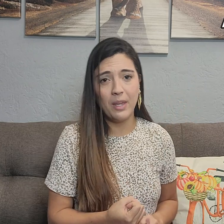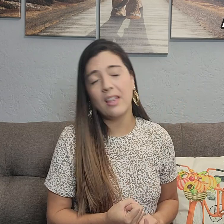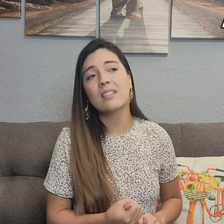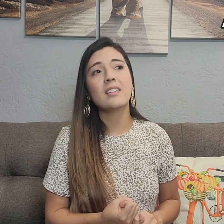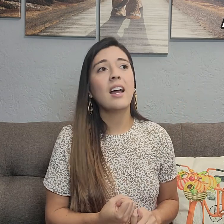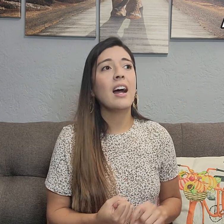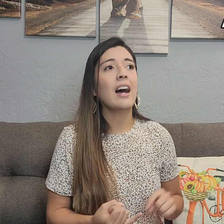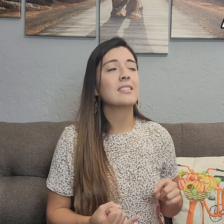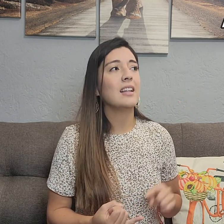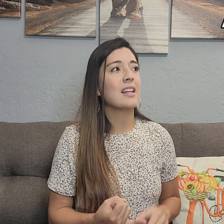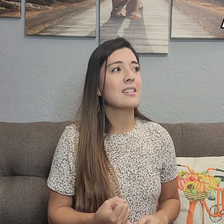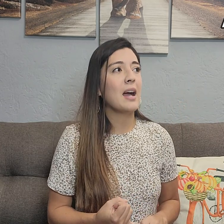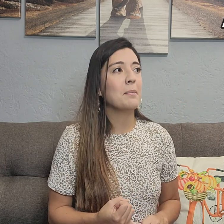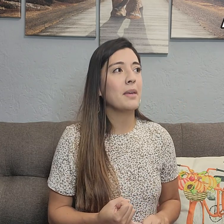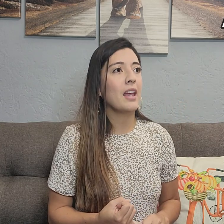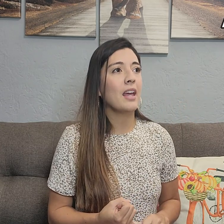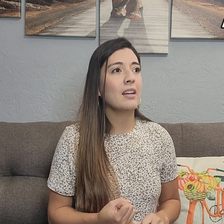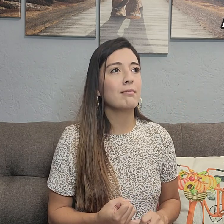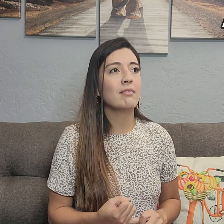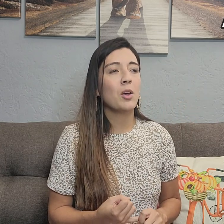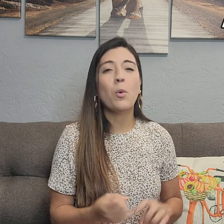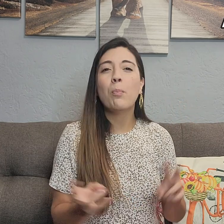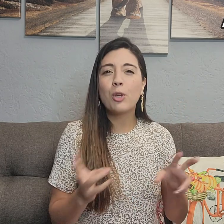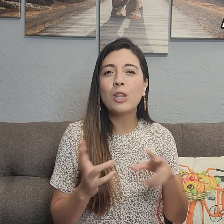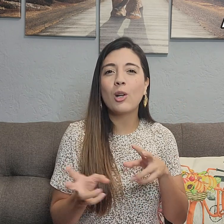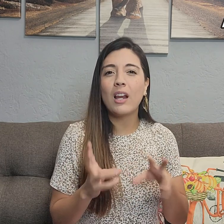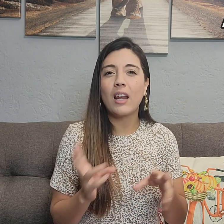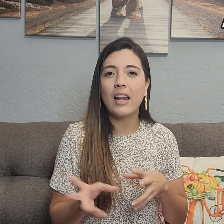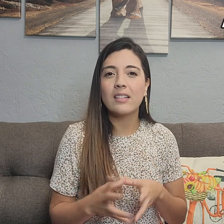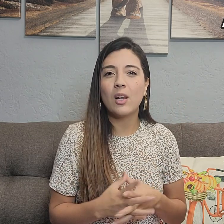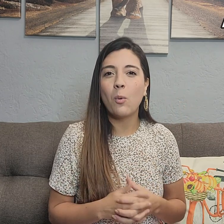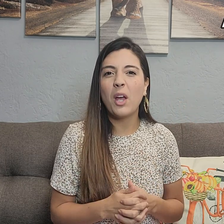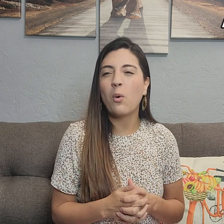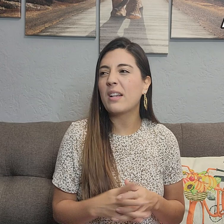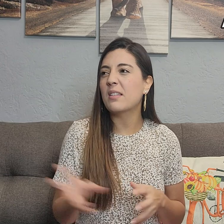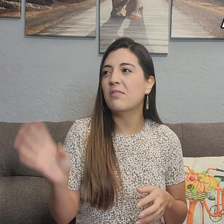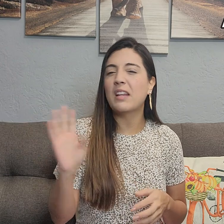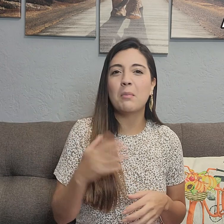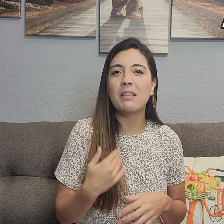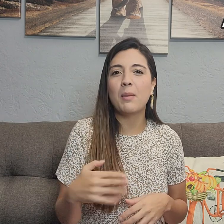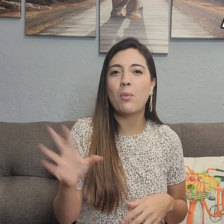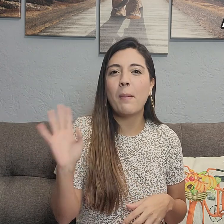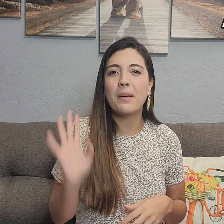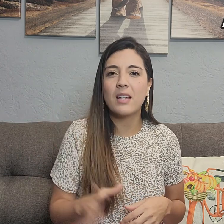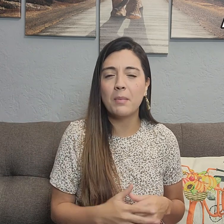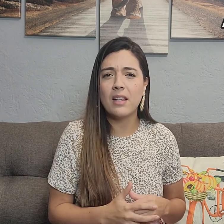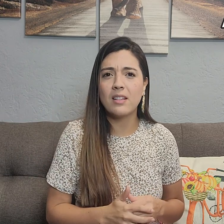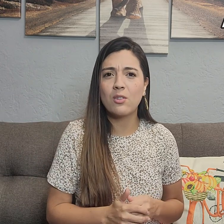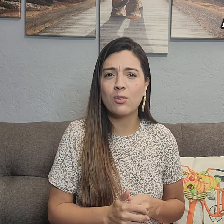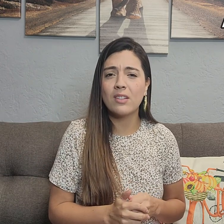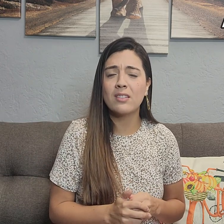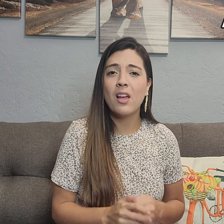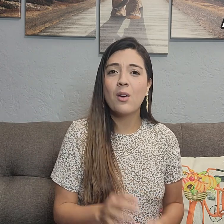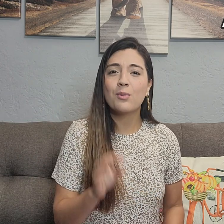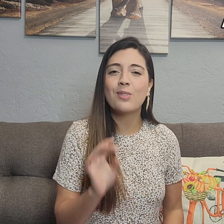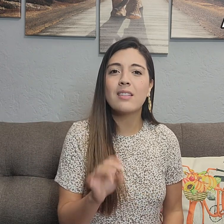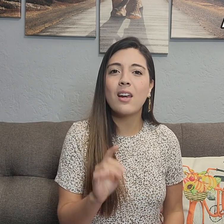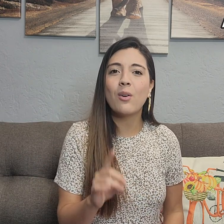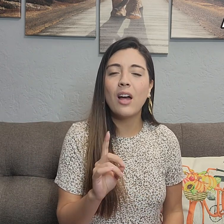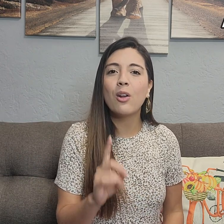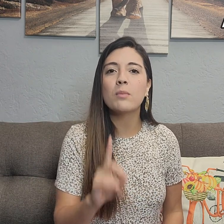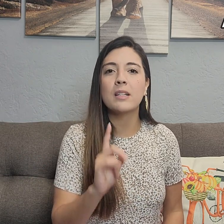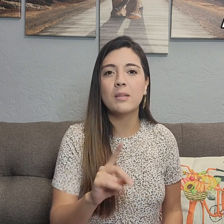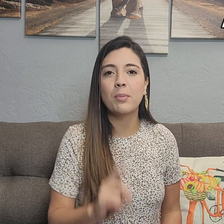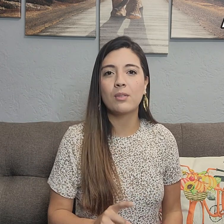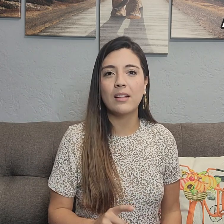toda la vida. Así les cambien un poquito las reglas del juego, así finalmente puedan pasar miles de cosas, ustedes